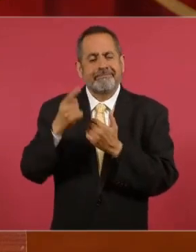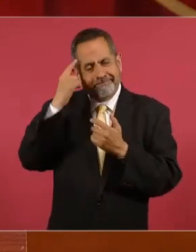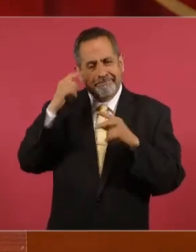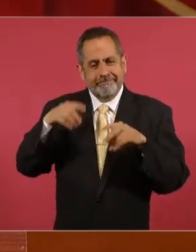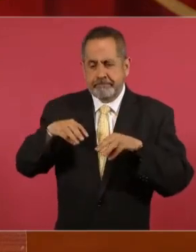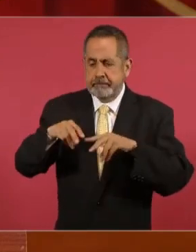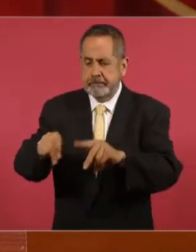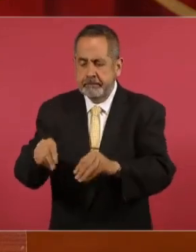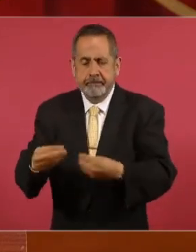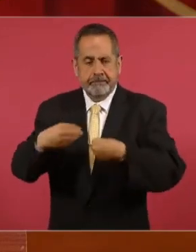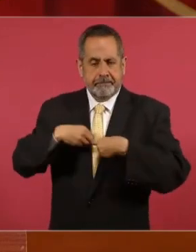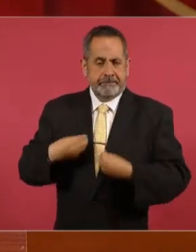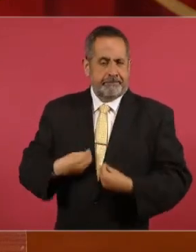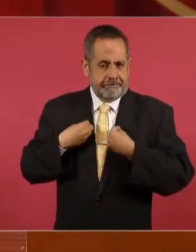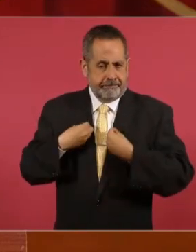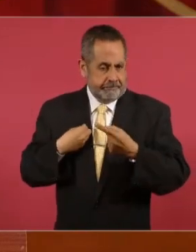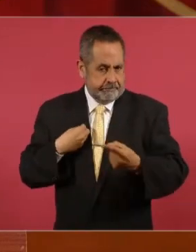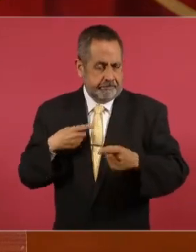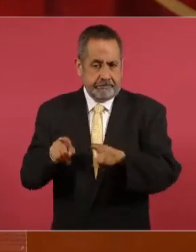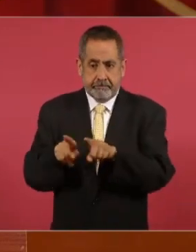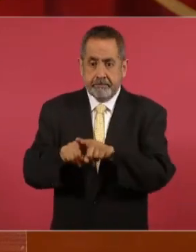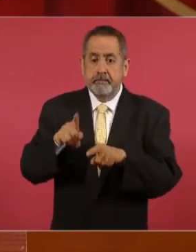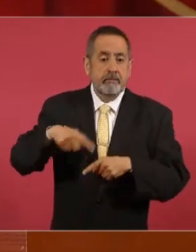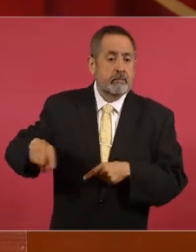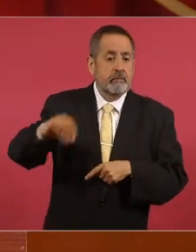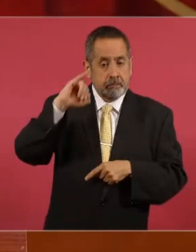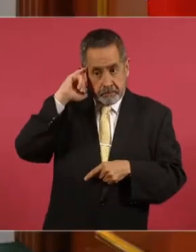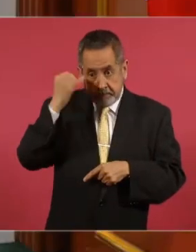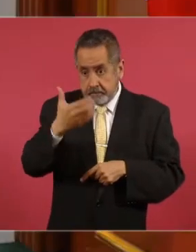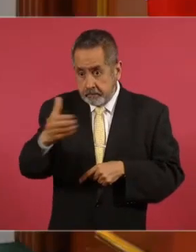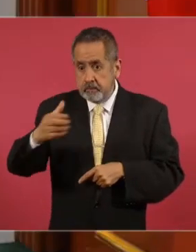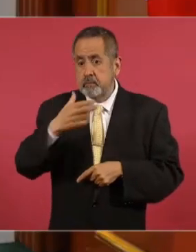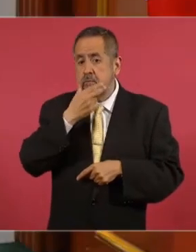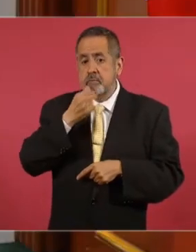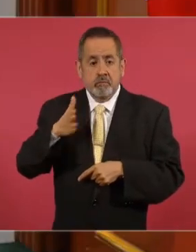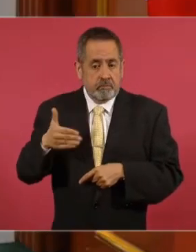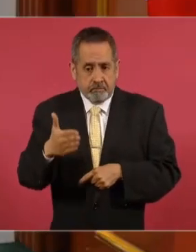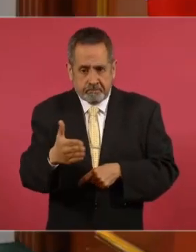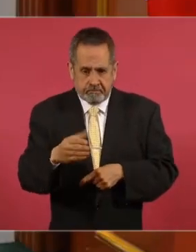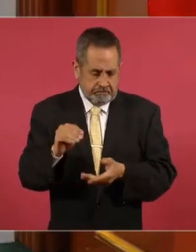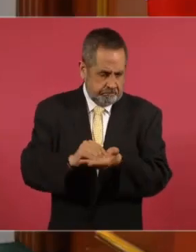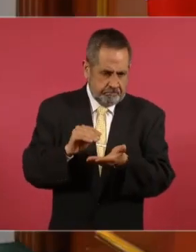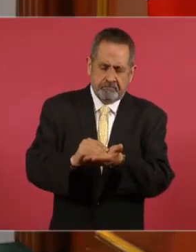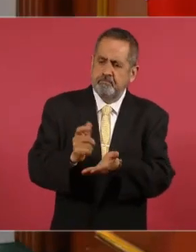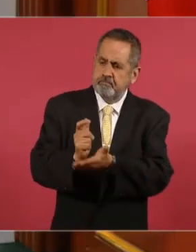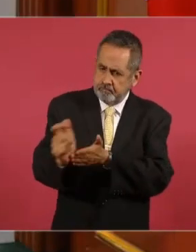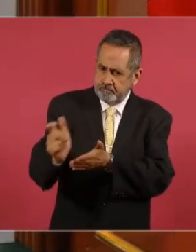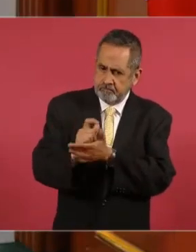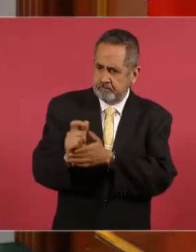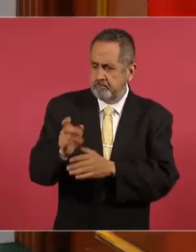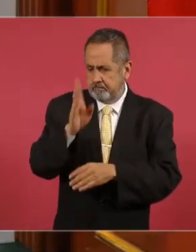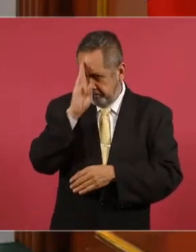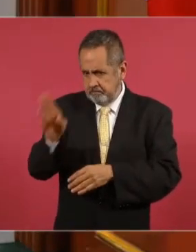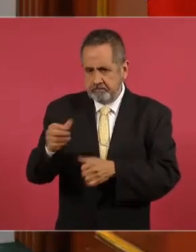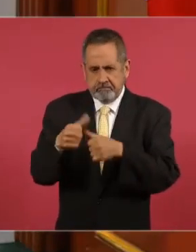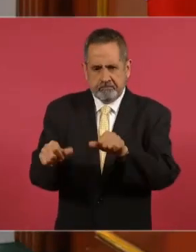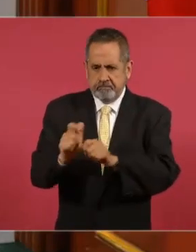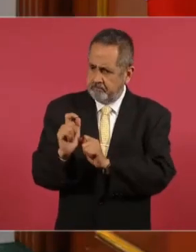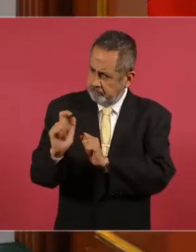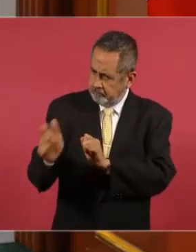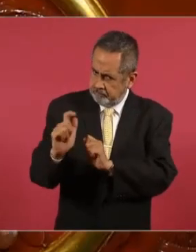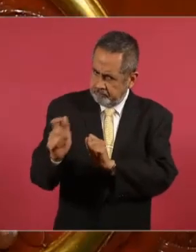Vida. Los campesinos y pescadores seguirán recibiendo el apoyo directo del programa